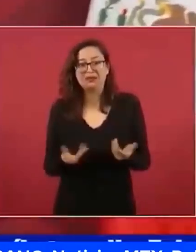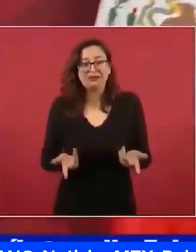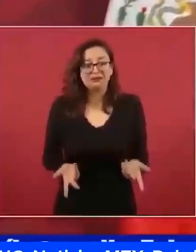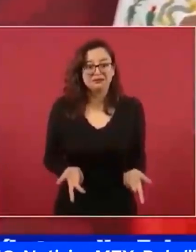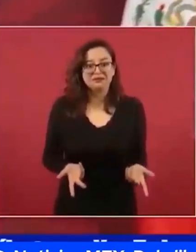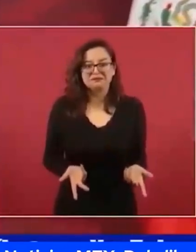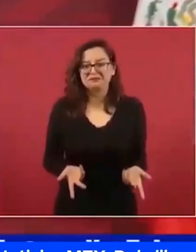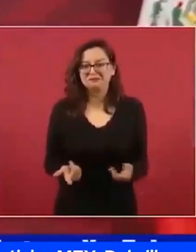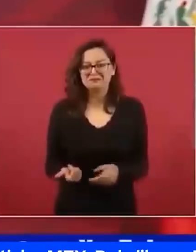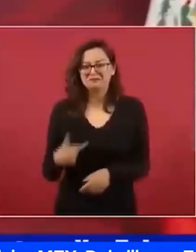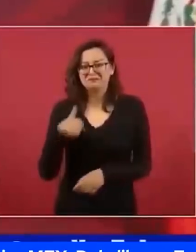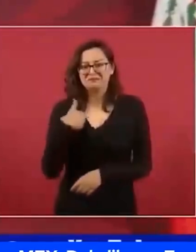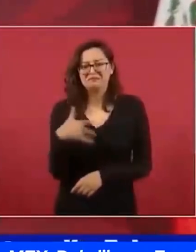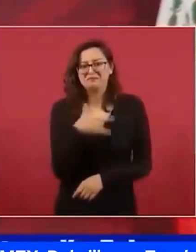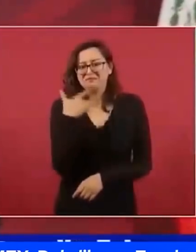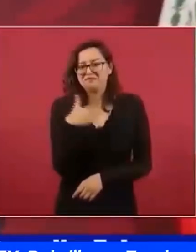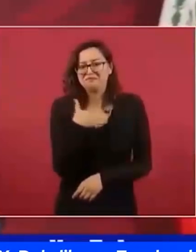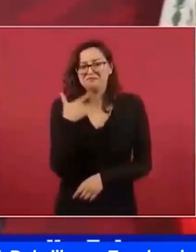porque estaba yo